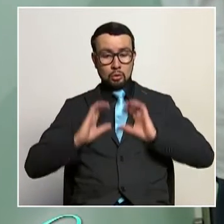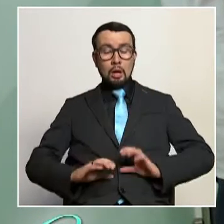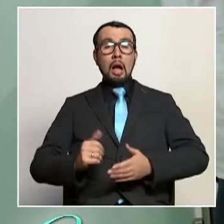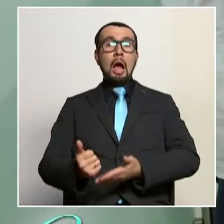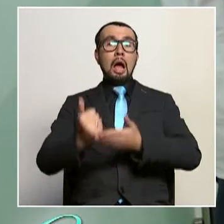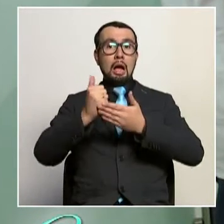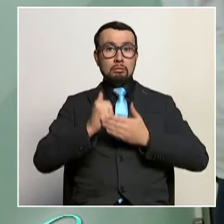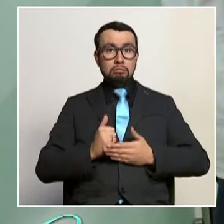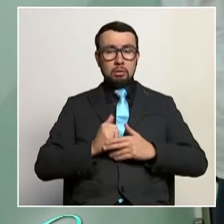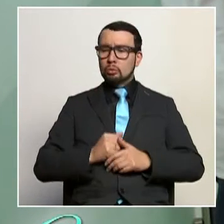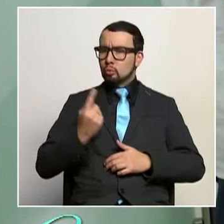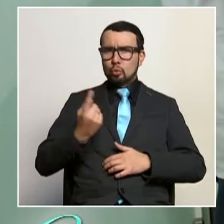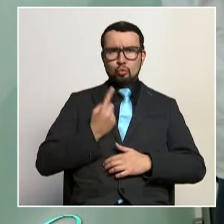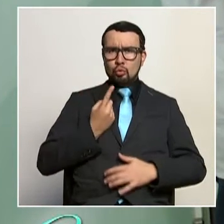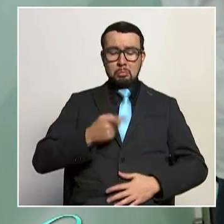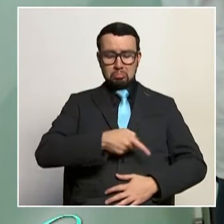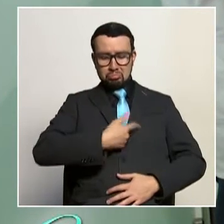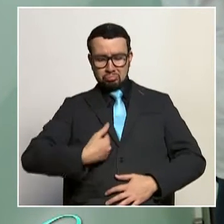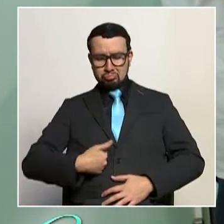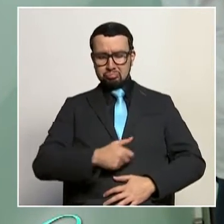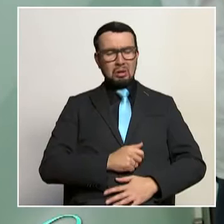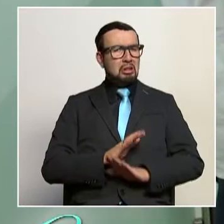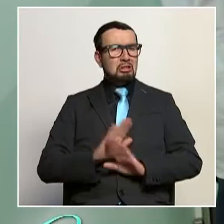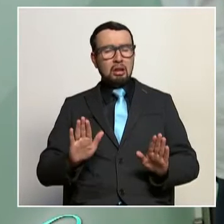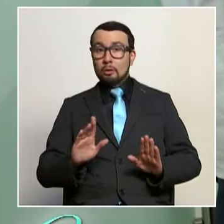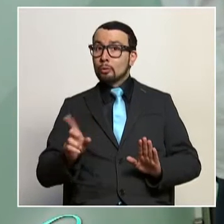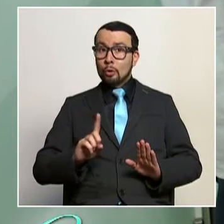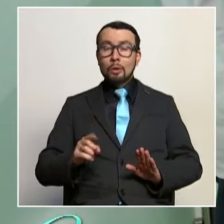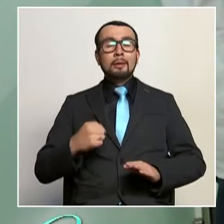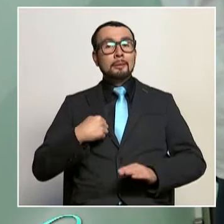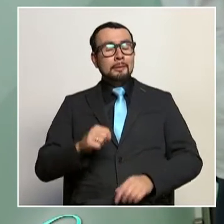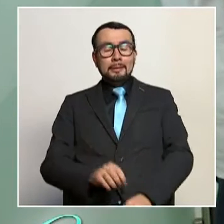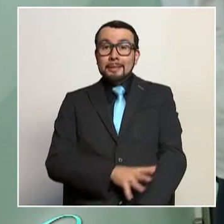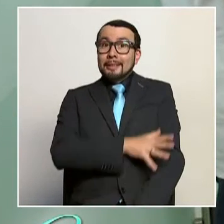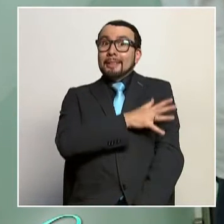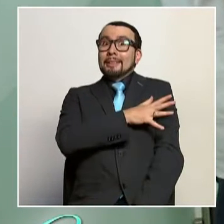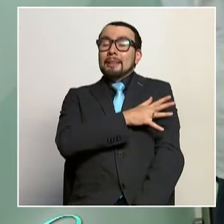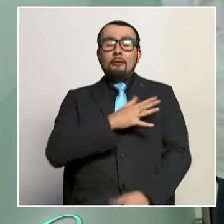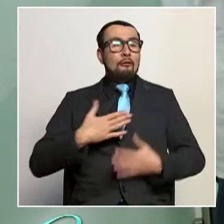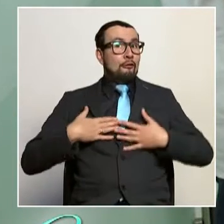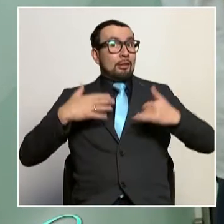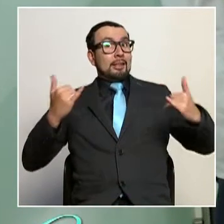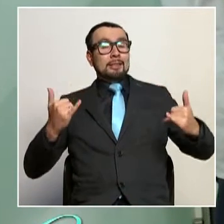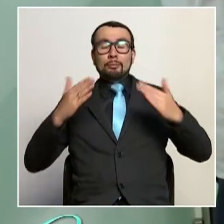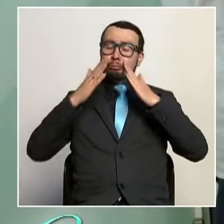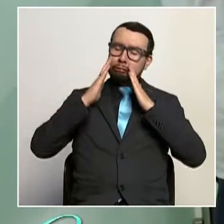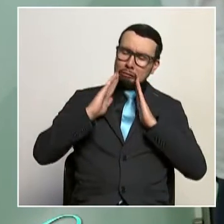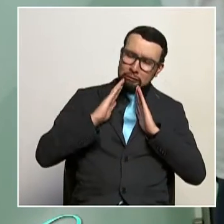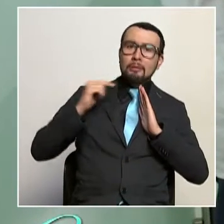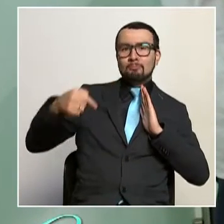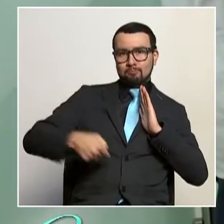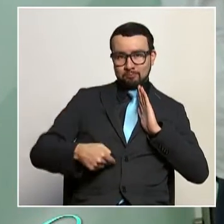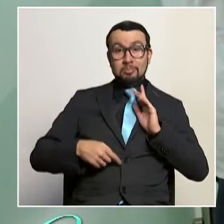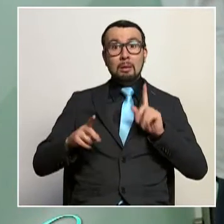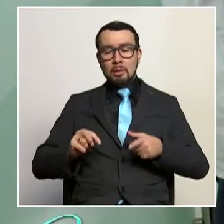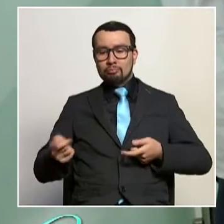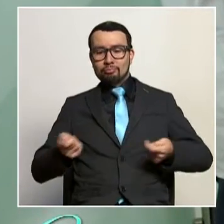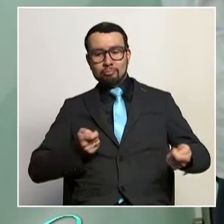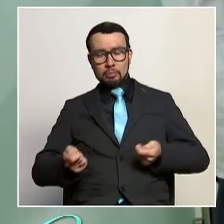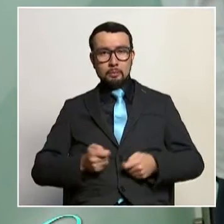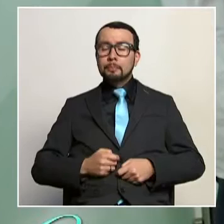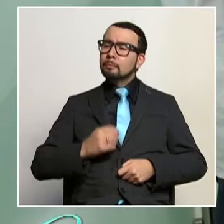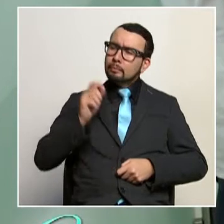solamente del aparato digestivo, sino también de nuestro estado de ánimo, ¿cierto? Entonces, un paciente en estas condiciones va a presentar